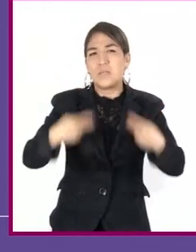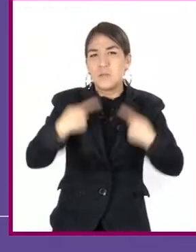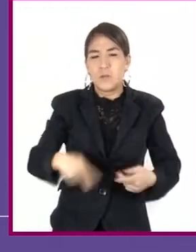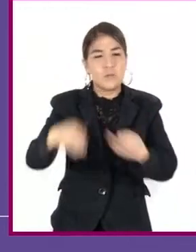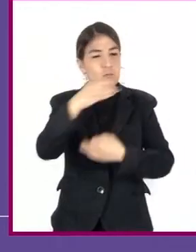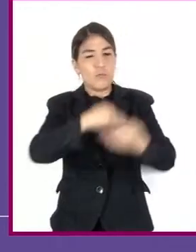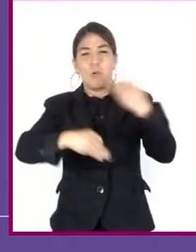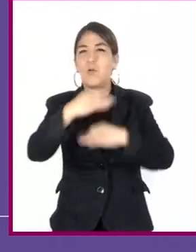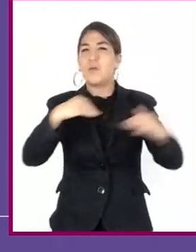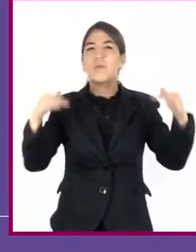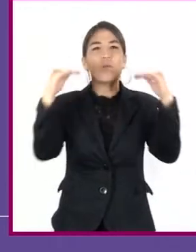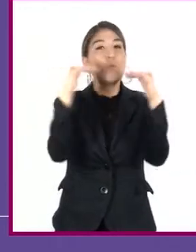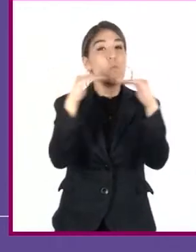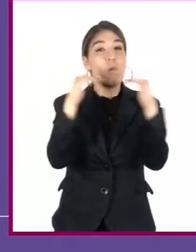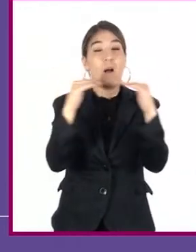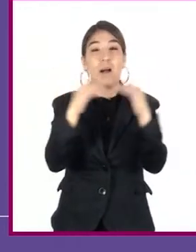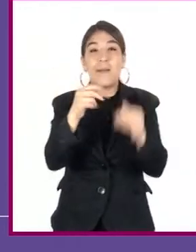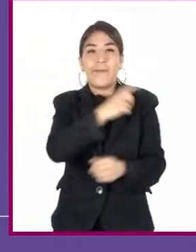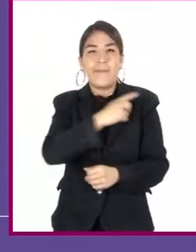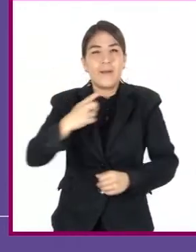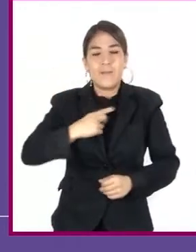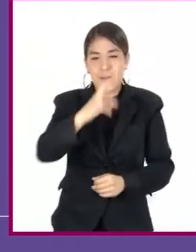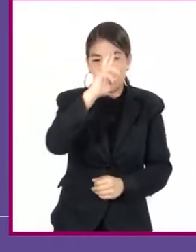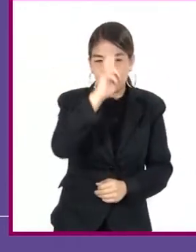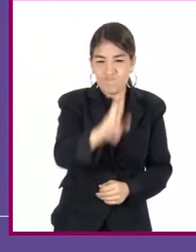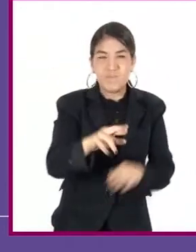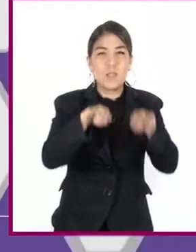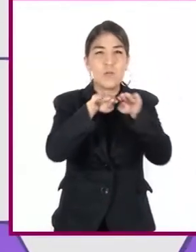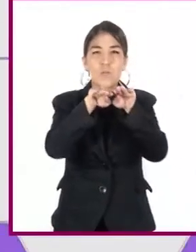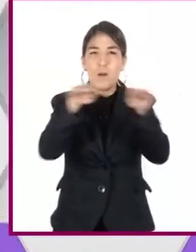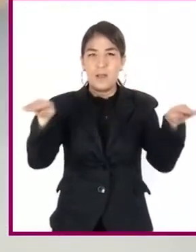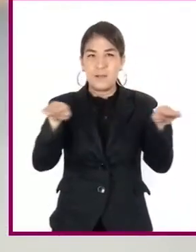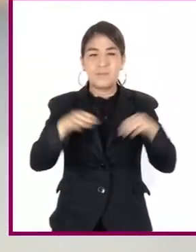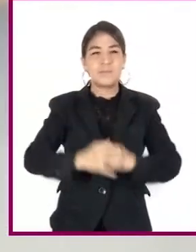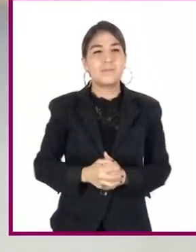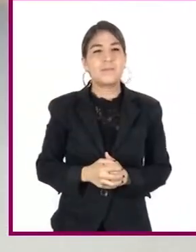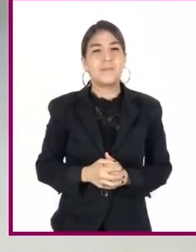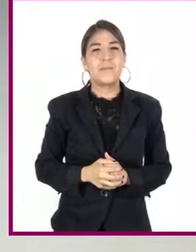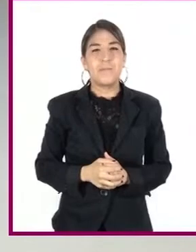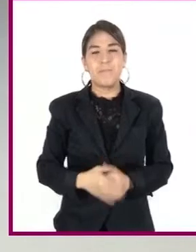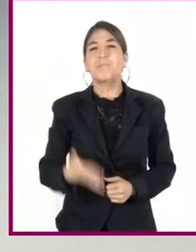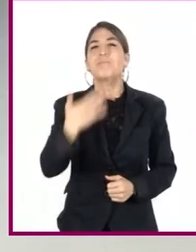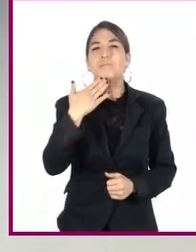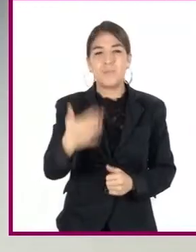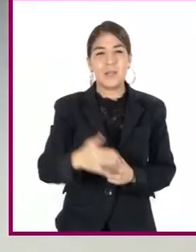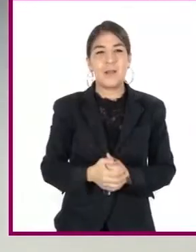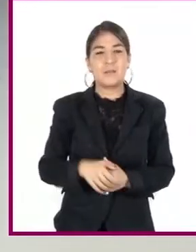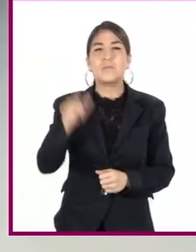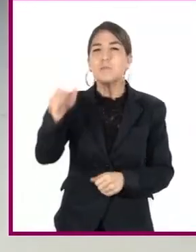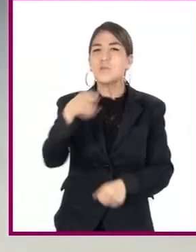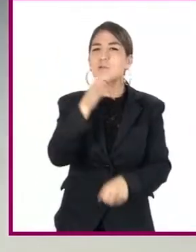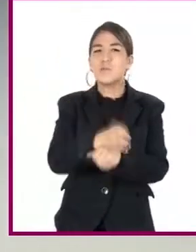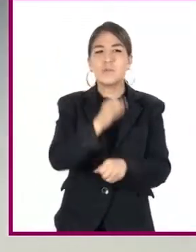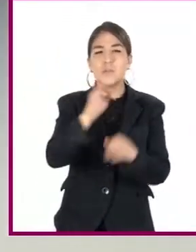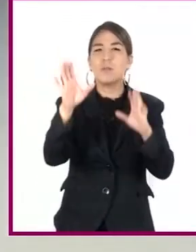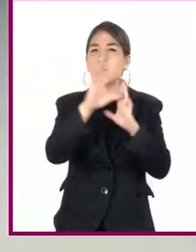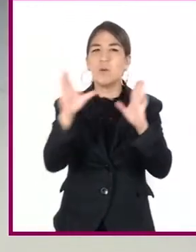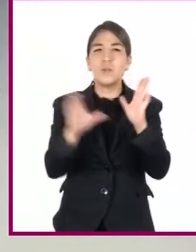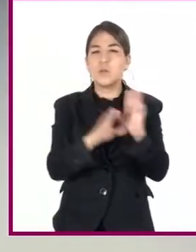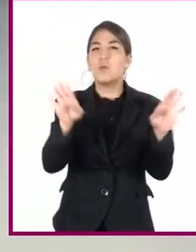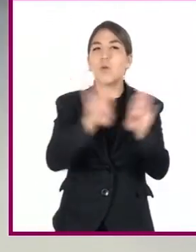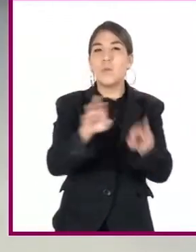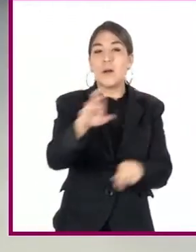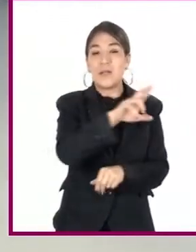somos iguales y merecemos respeto e igualdad. Muy bien, la Constitución, al reconocer